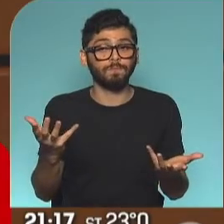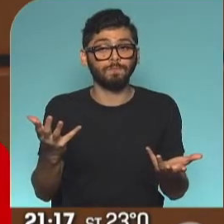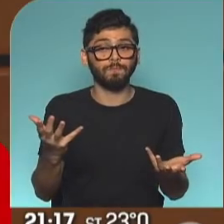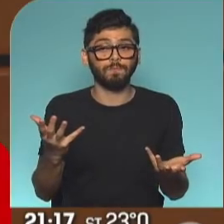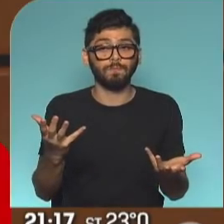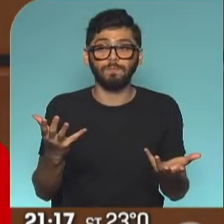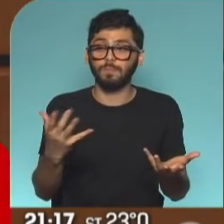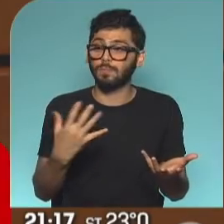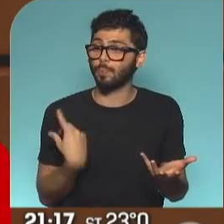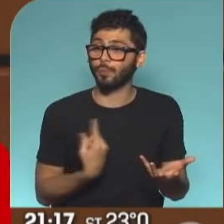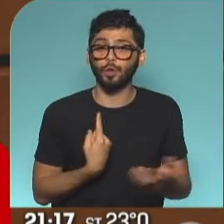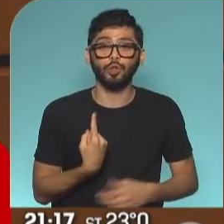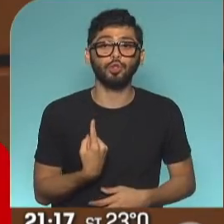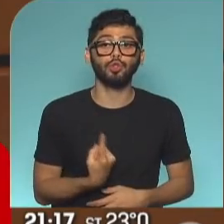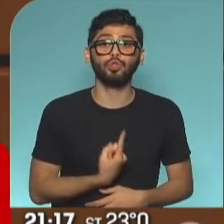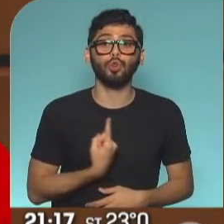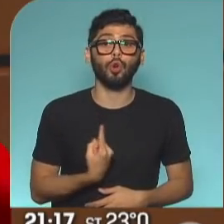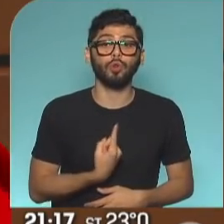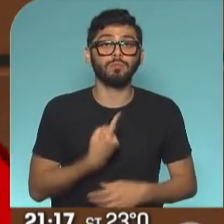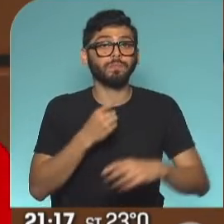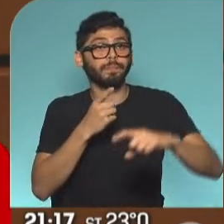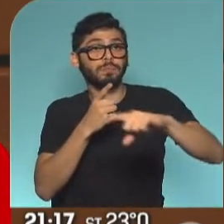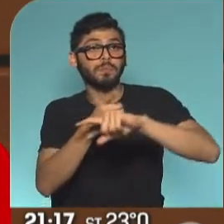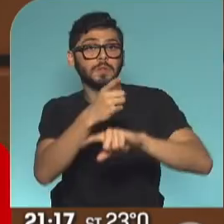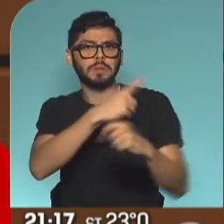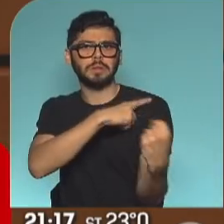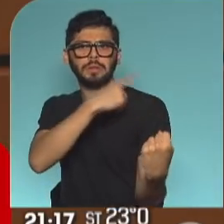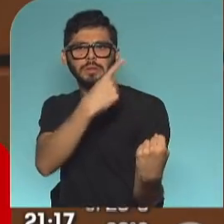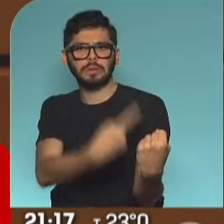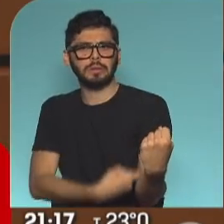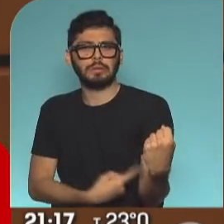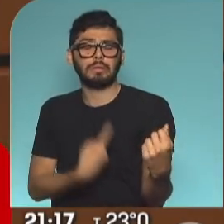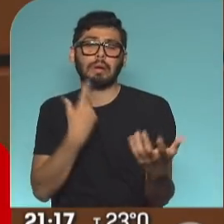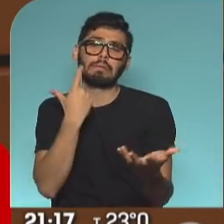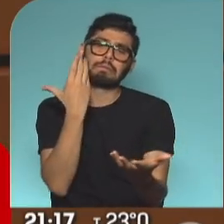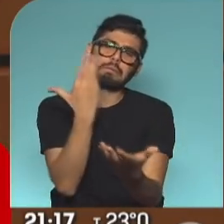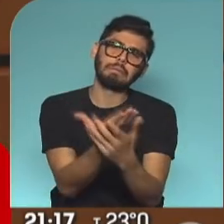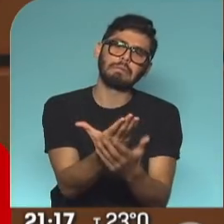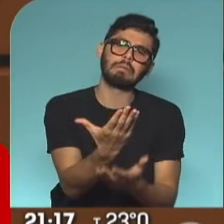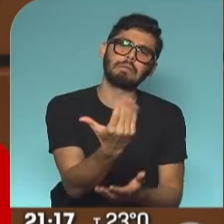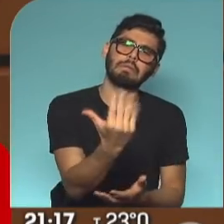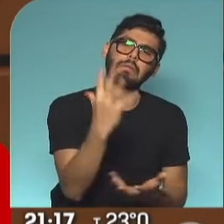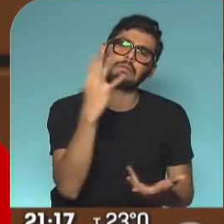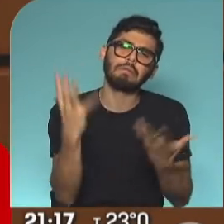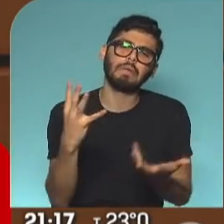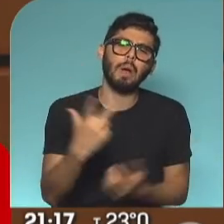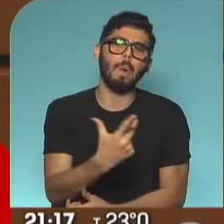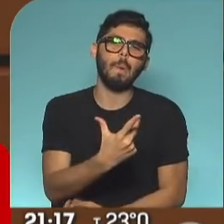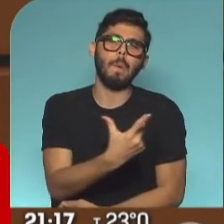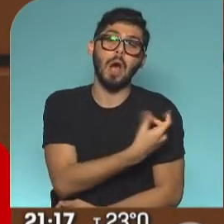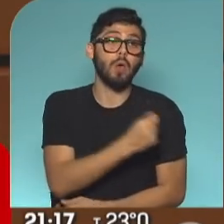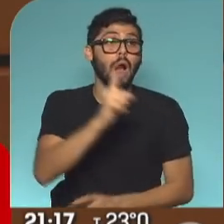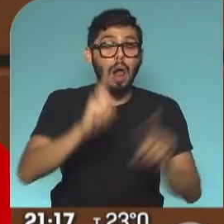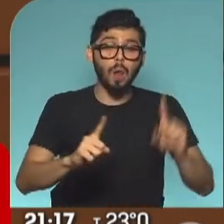solos, peleando contra los poderosos una vez más, mendigando una vacuna con la que algunos